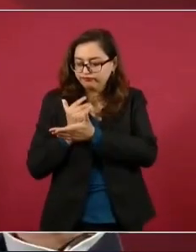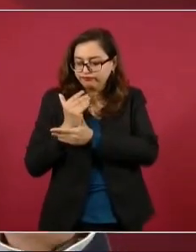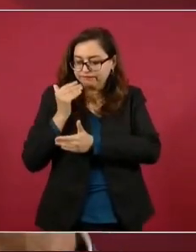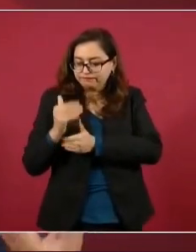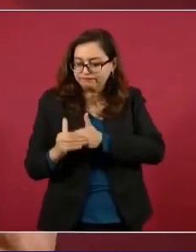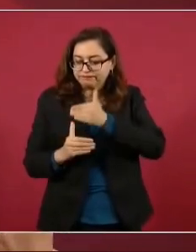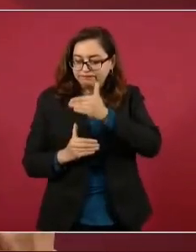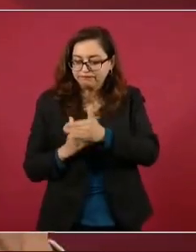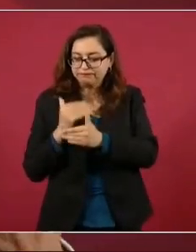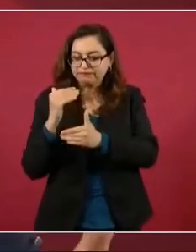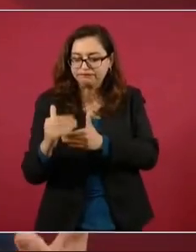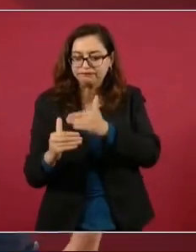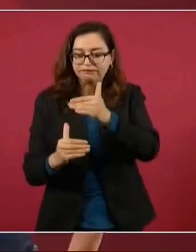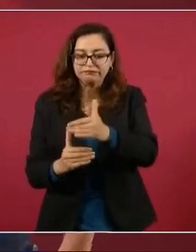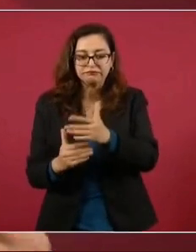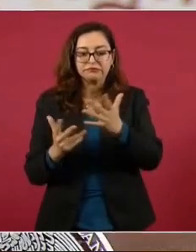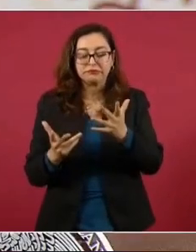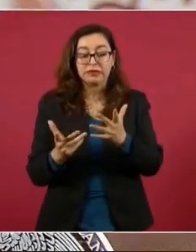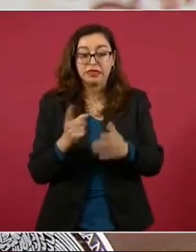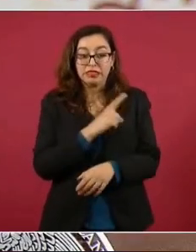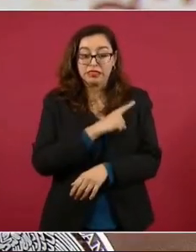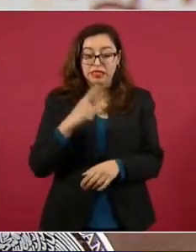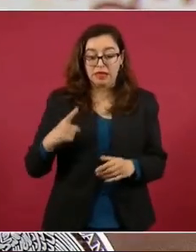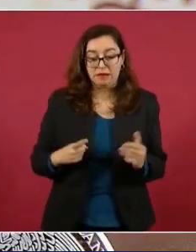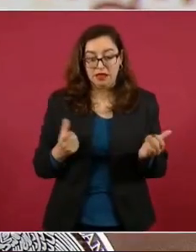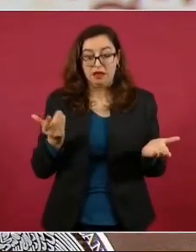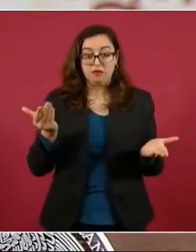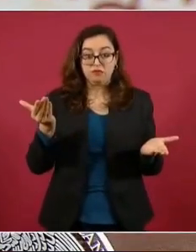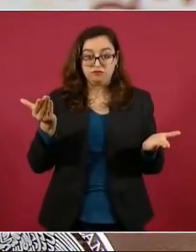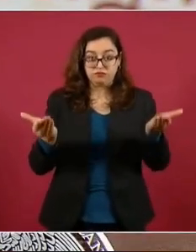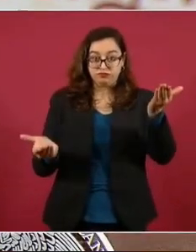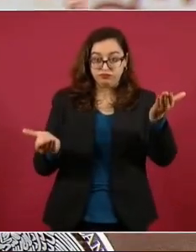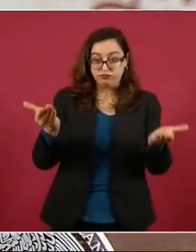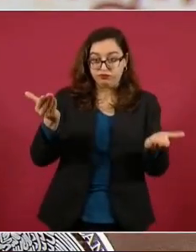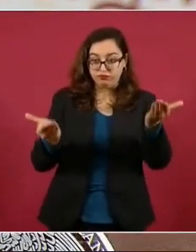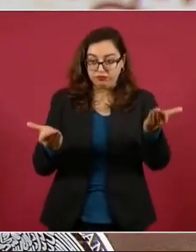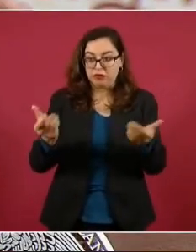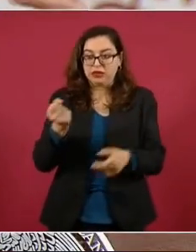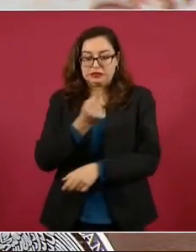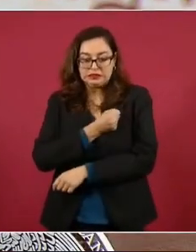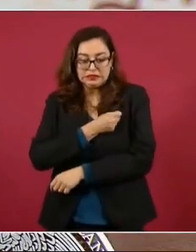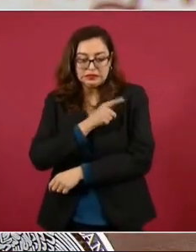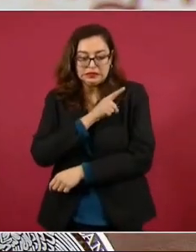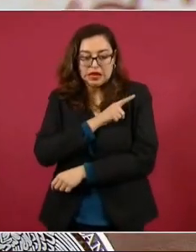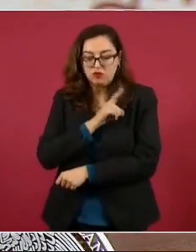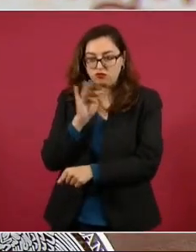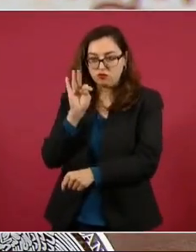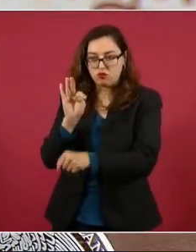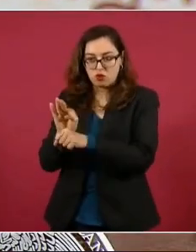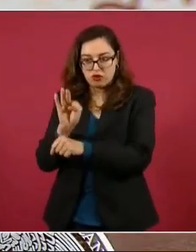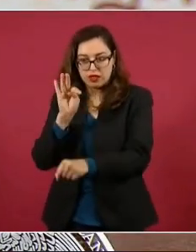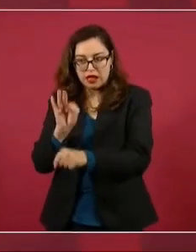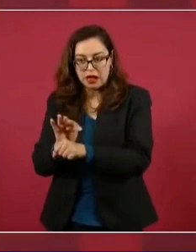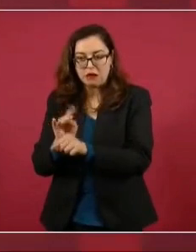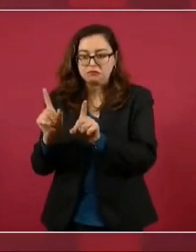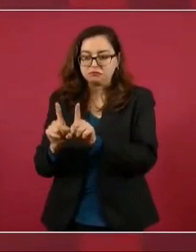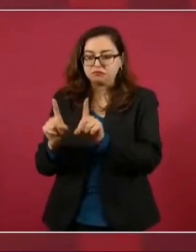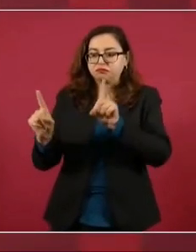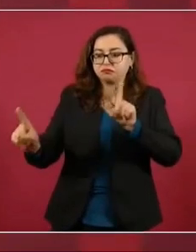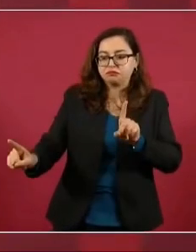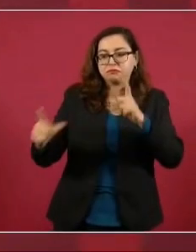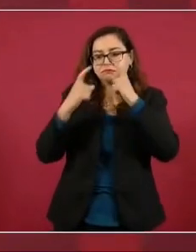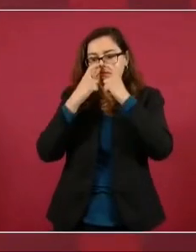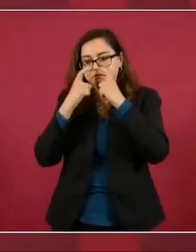entre la intención de proteger la salud mediante distintos mecanismos, la sana distancia, en su momento el